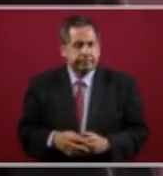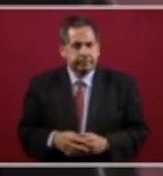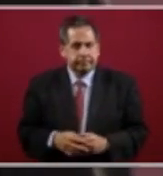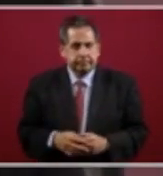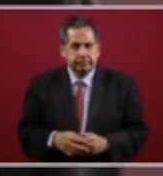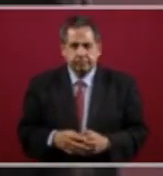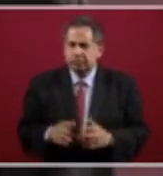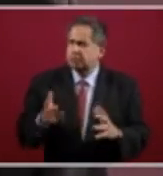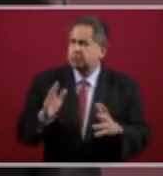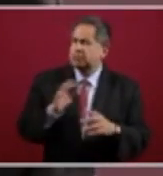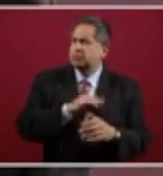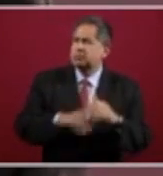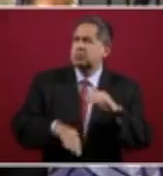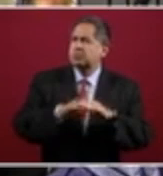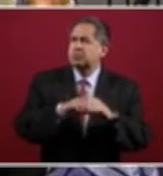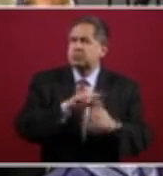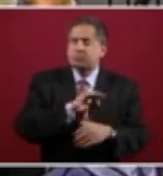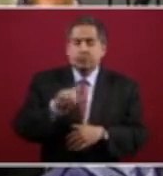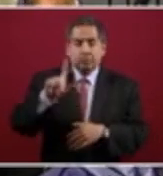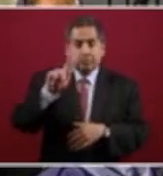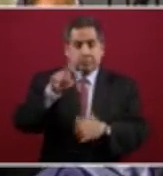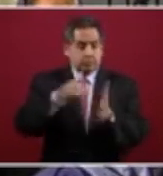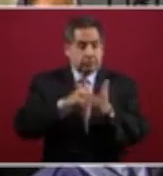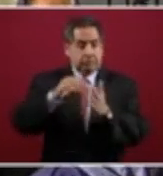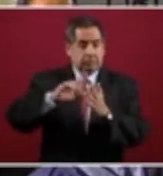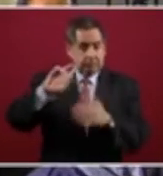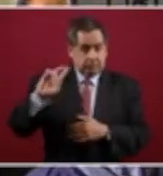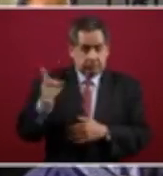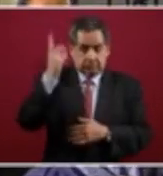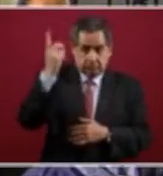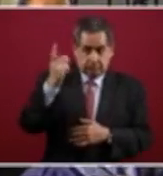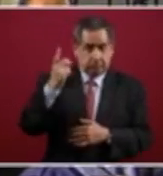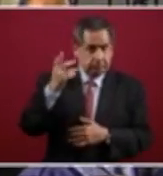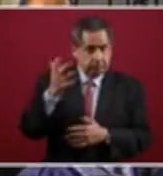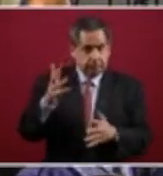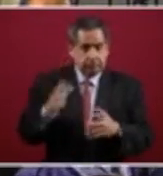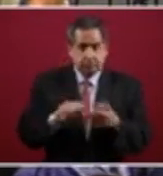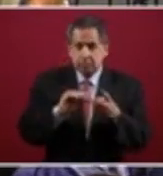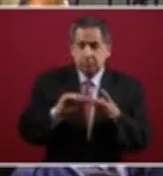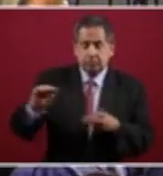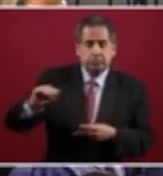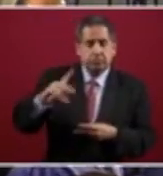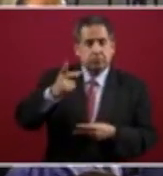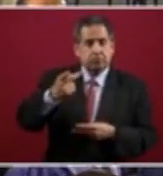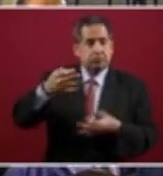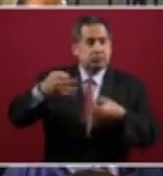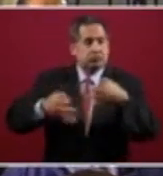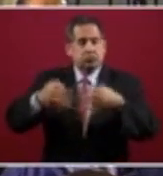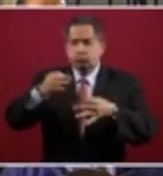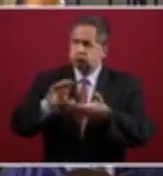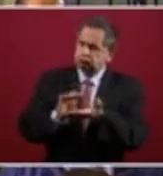que equivale como a 70 millones de dólares, al Poder Judicial,